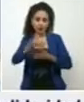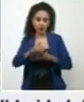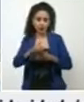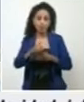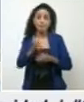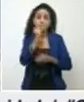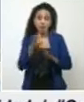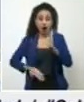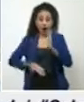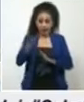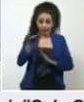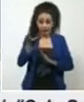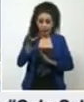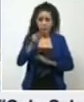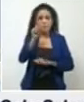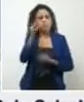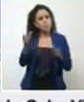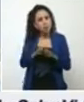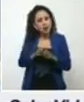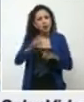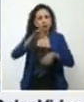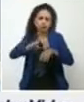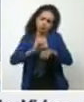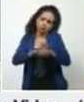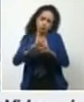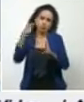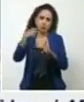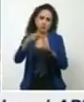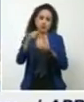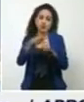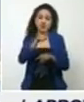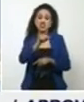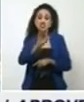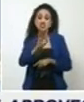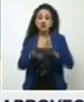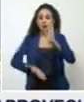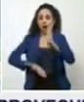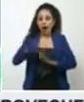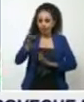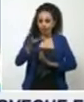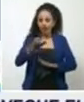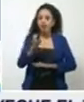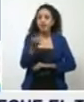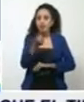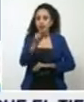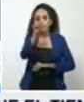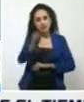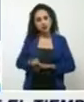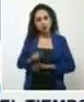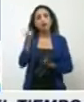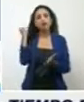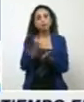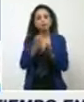casos confirmados, 18 altas y 10 confirmados, y se reportan